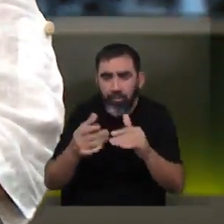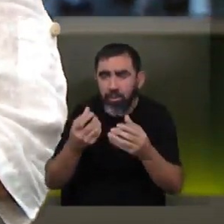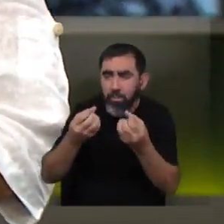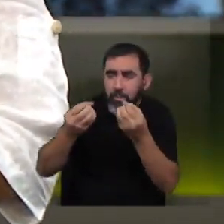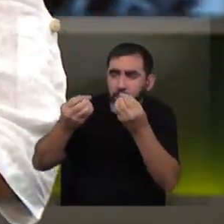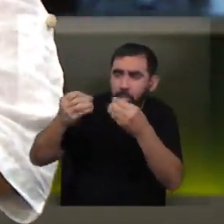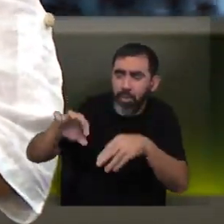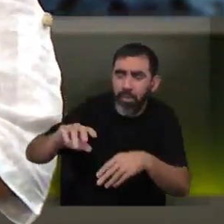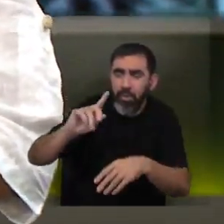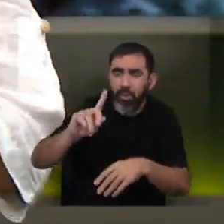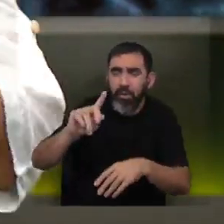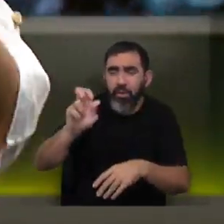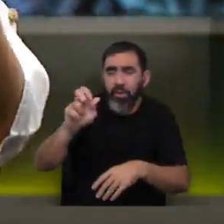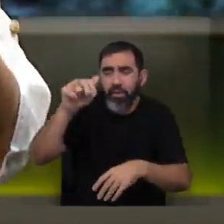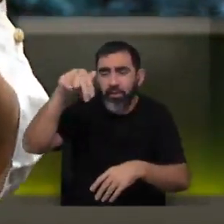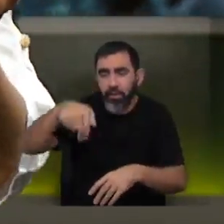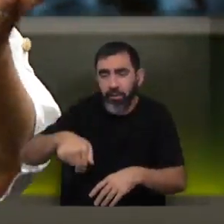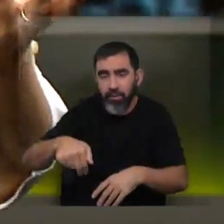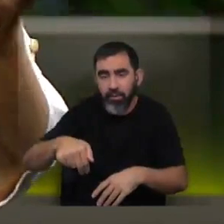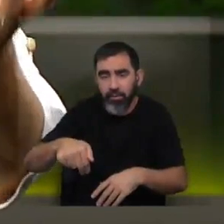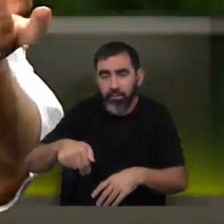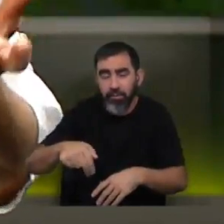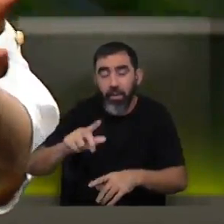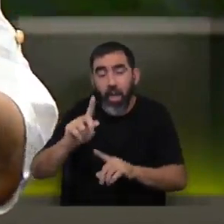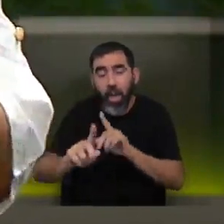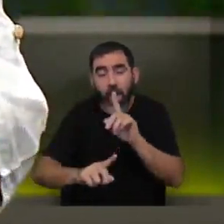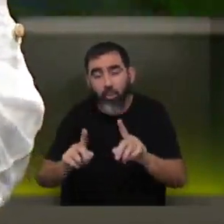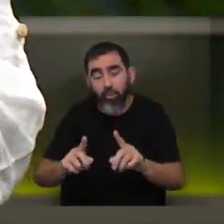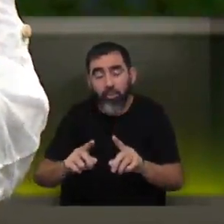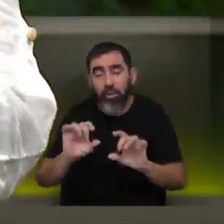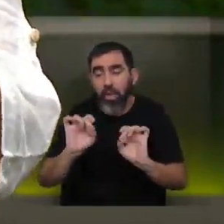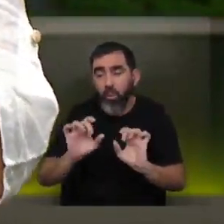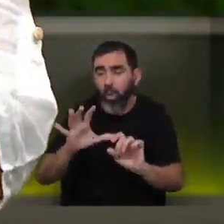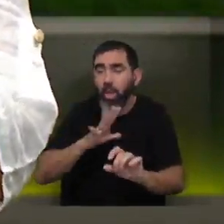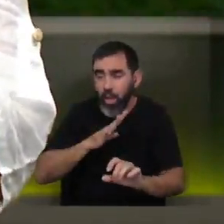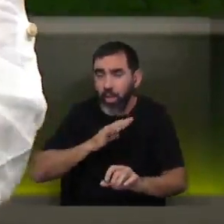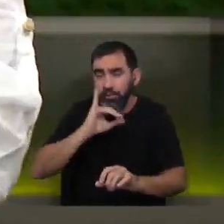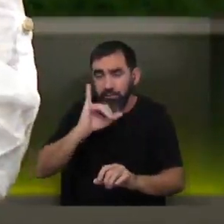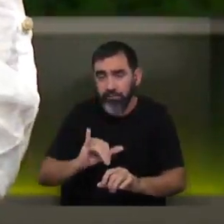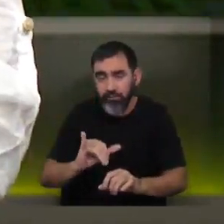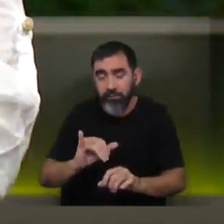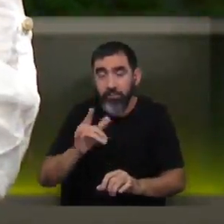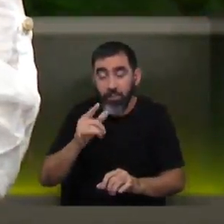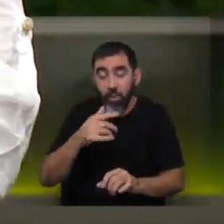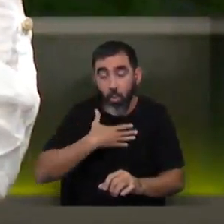perdiendo genes que están presentes, por ejemplo, en las variedades silvestres. Pero